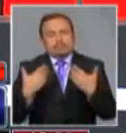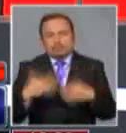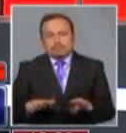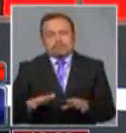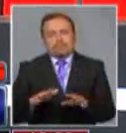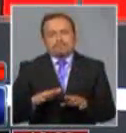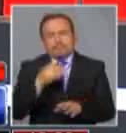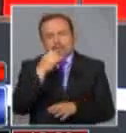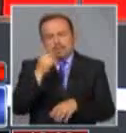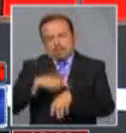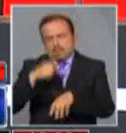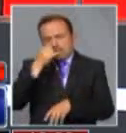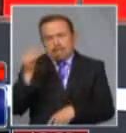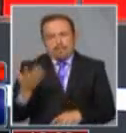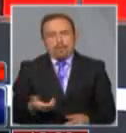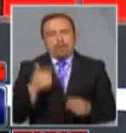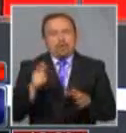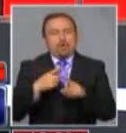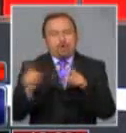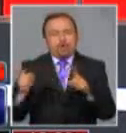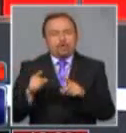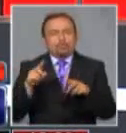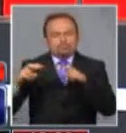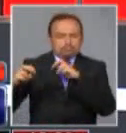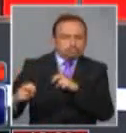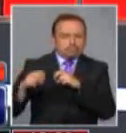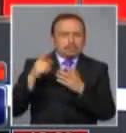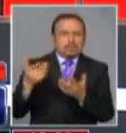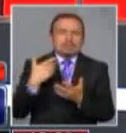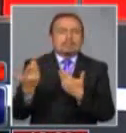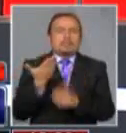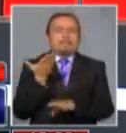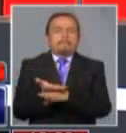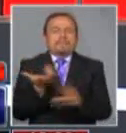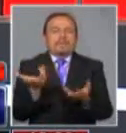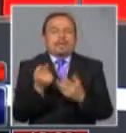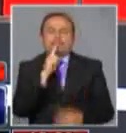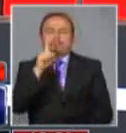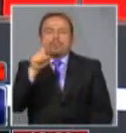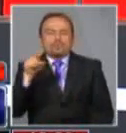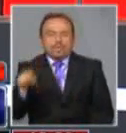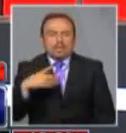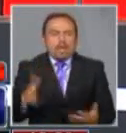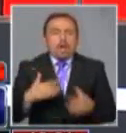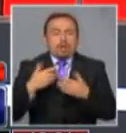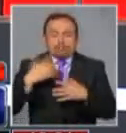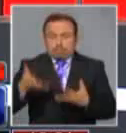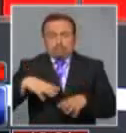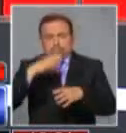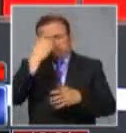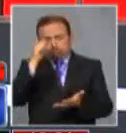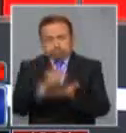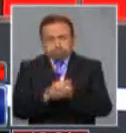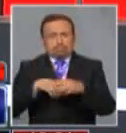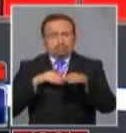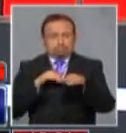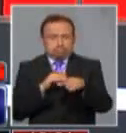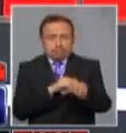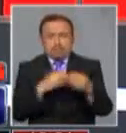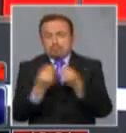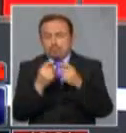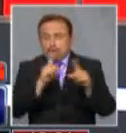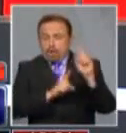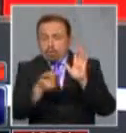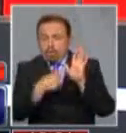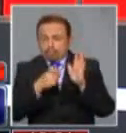pasado tiempo es un escenario distinto señor Sandoval qué es lo que están ustedes pidiendo ahora después de esta movilización que terminó bastante mal en